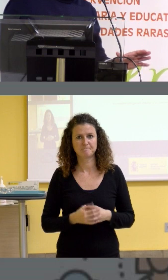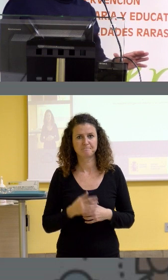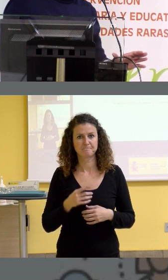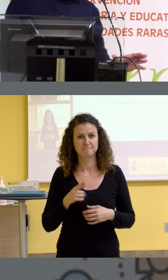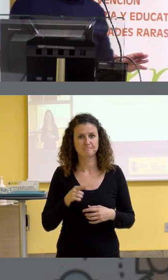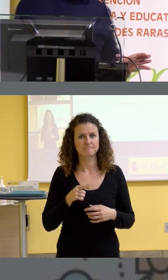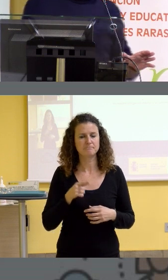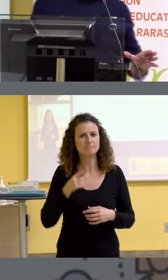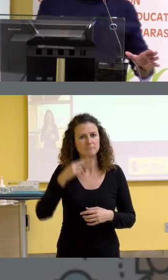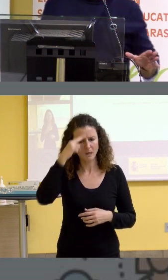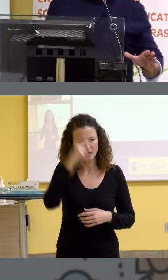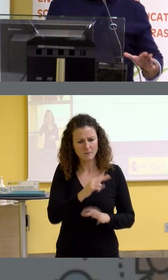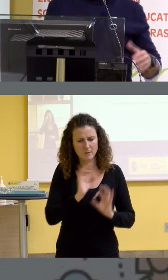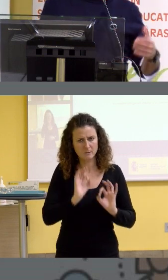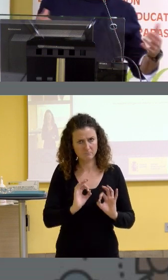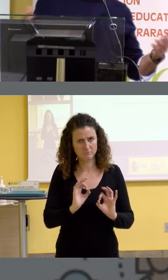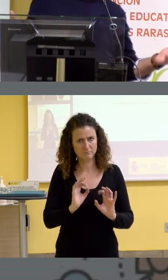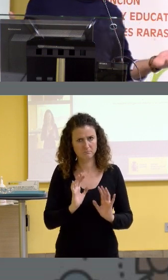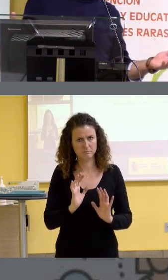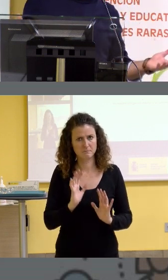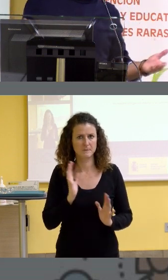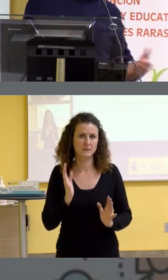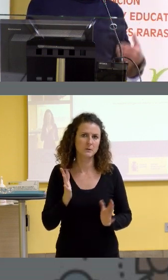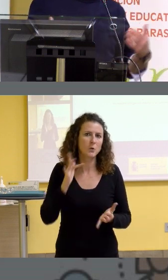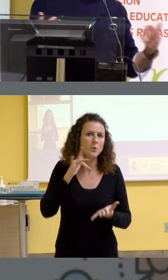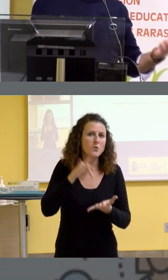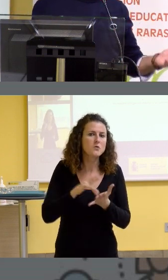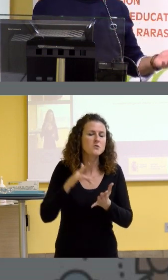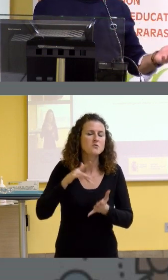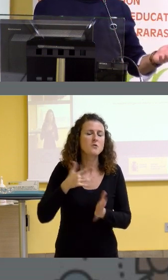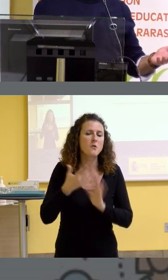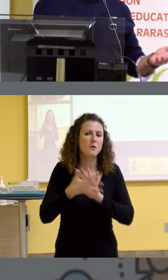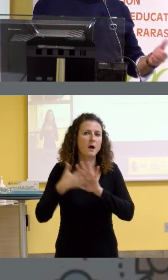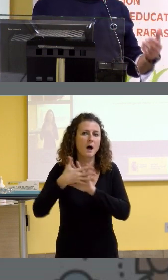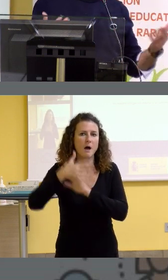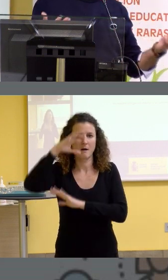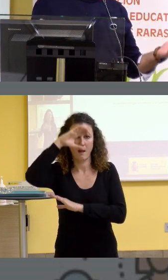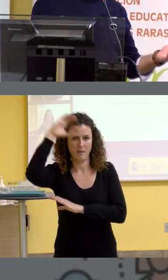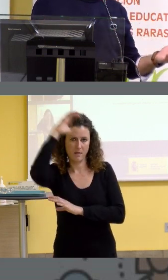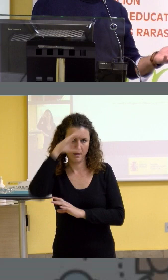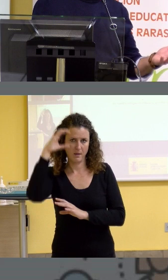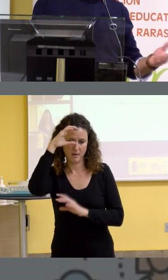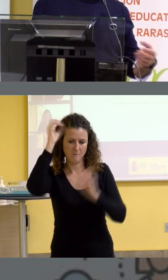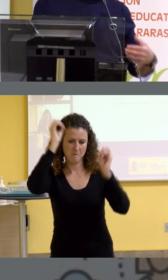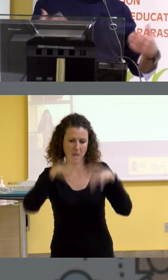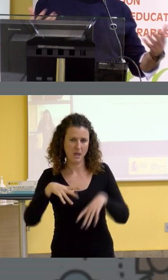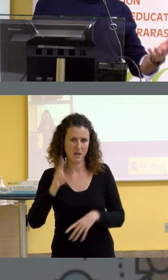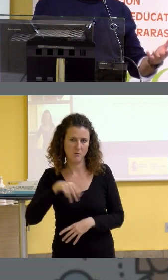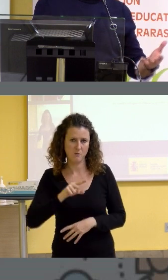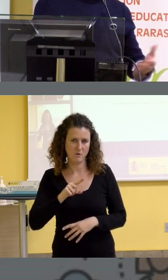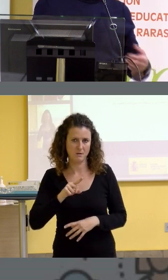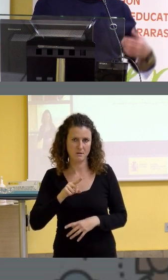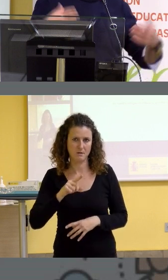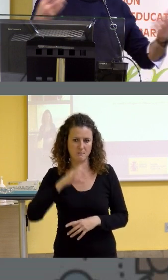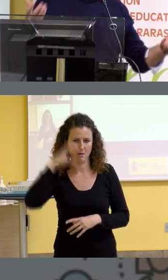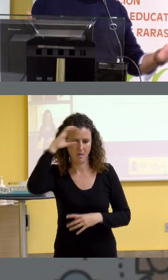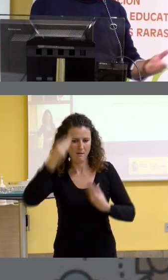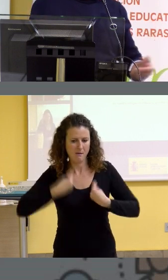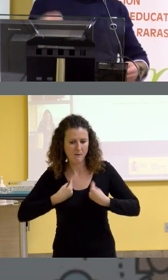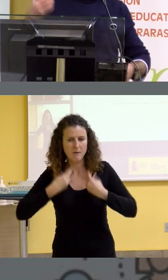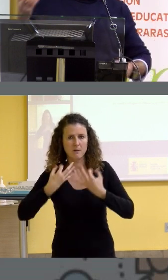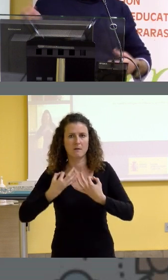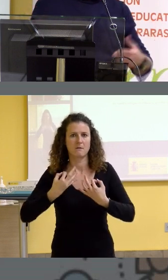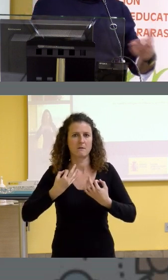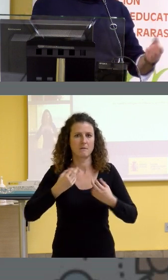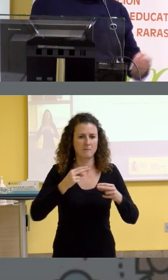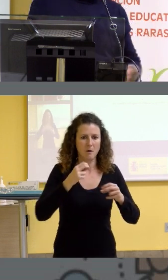Sumamente respetable, pero cuando hablamos de ciencia no va de creencias, va de evidencias. La ciencia se hace, no se cuenta en los